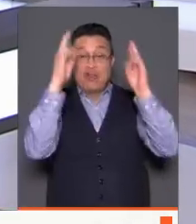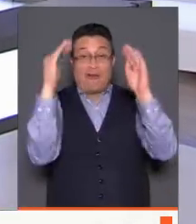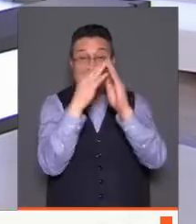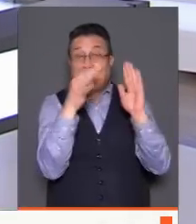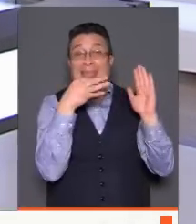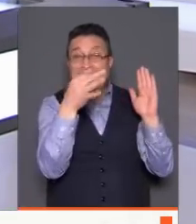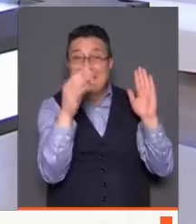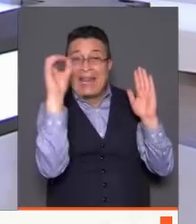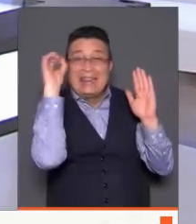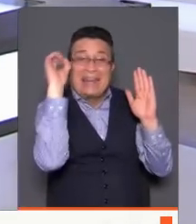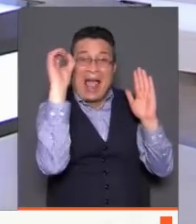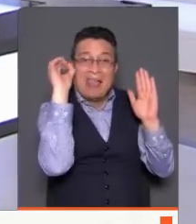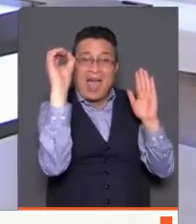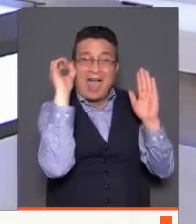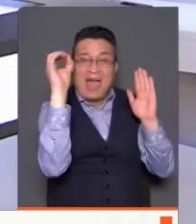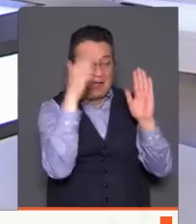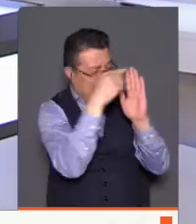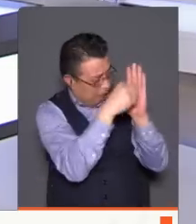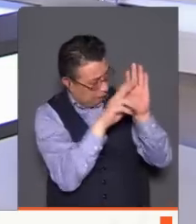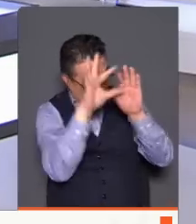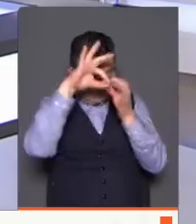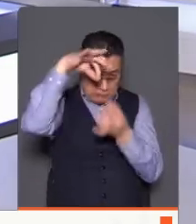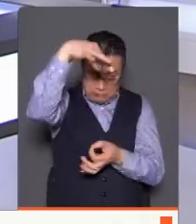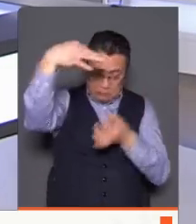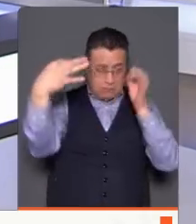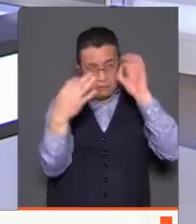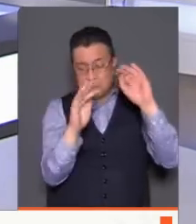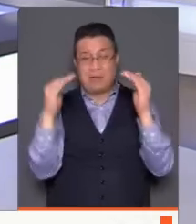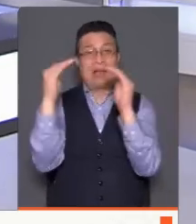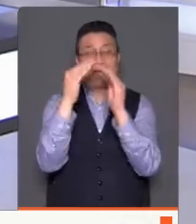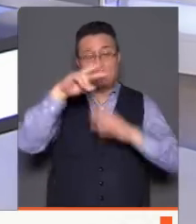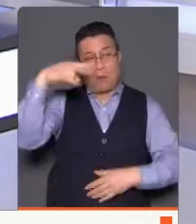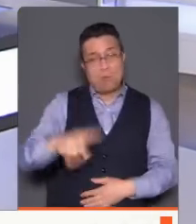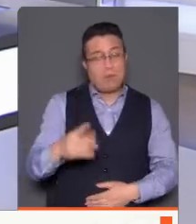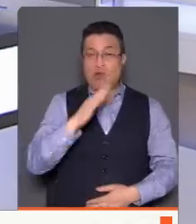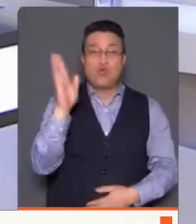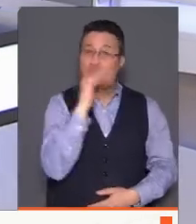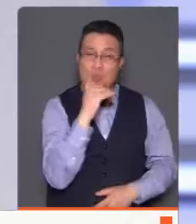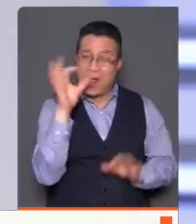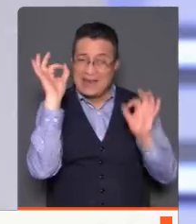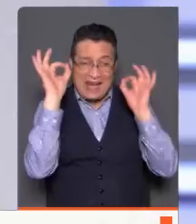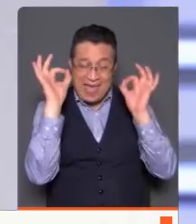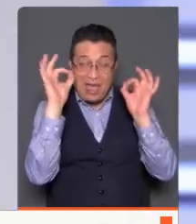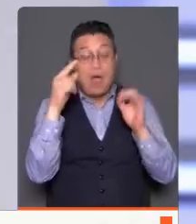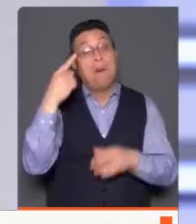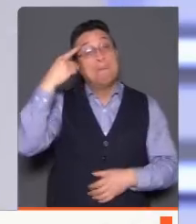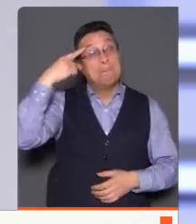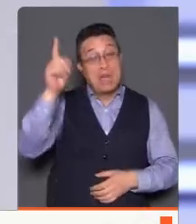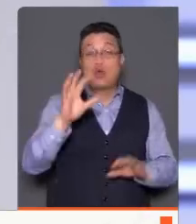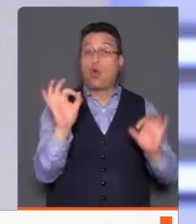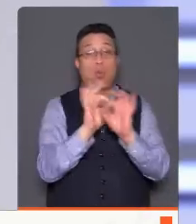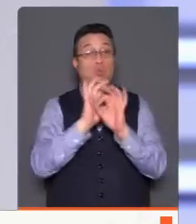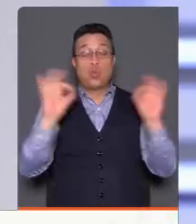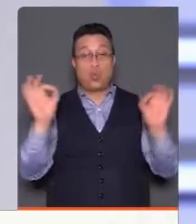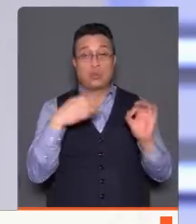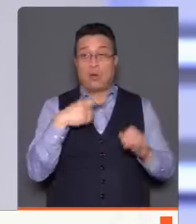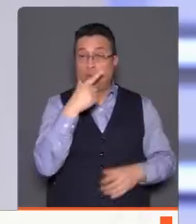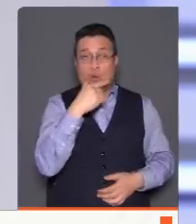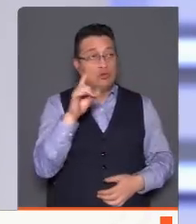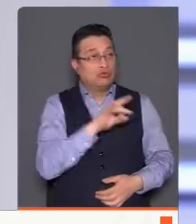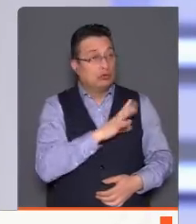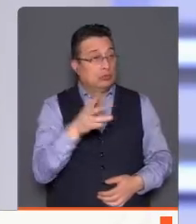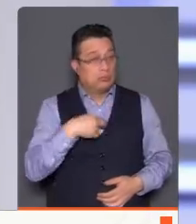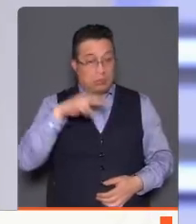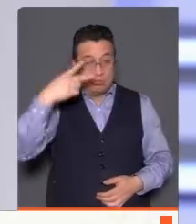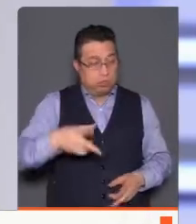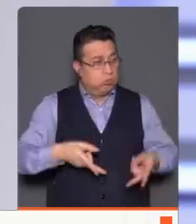No menciona en ninguna parte el derecho a la vivienda propia. Y, sin embargo, nunca ha estado en duda en Chile la